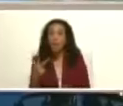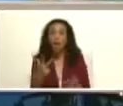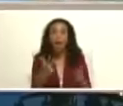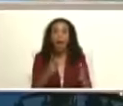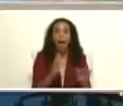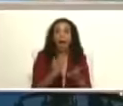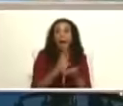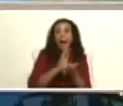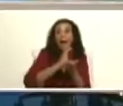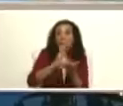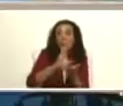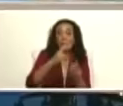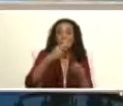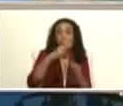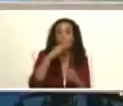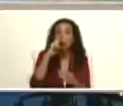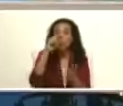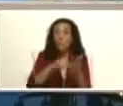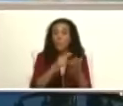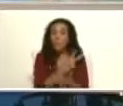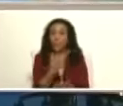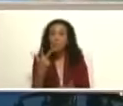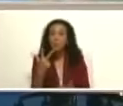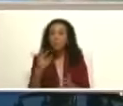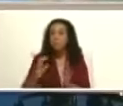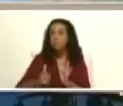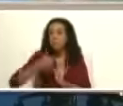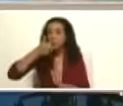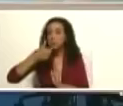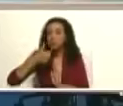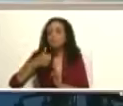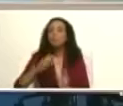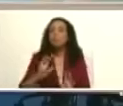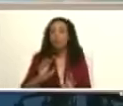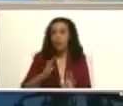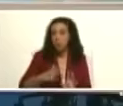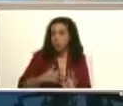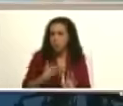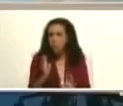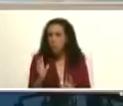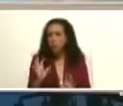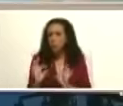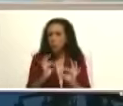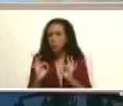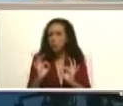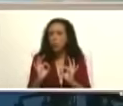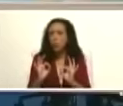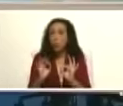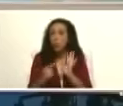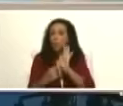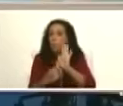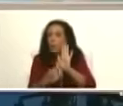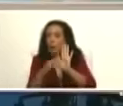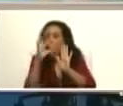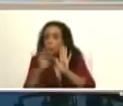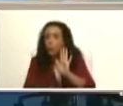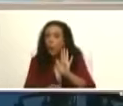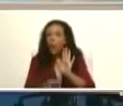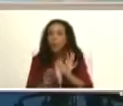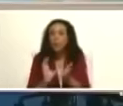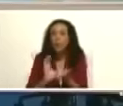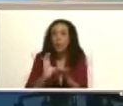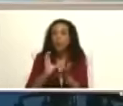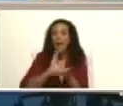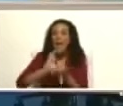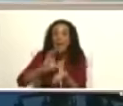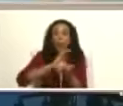crédito en octubre de 2023 ya superó como marca referencial la cartera de